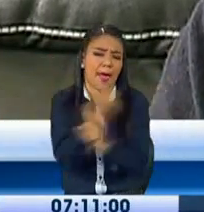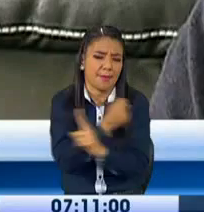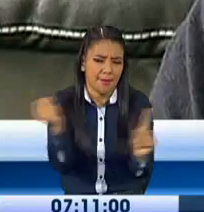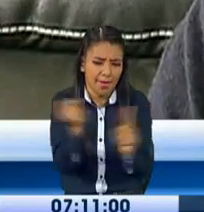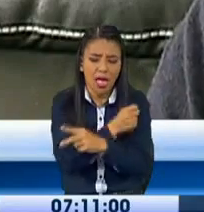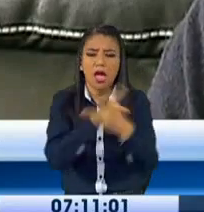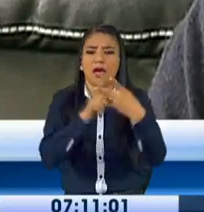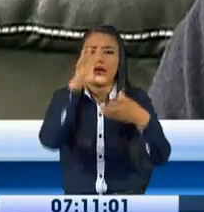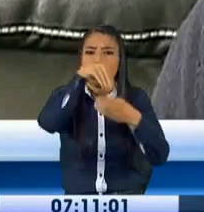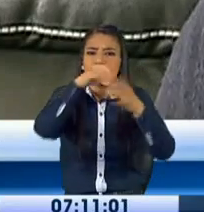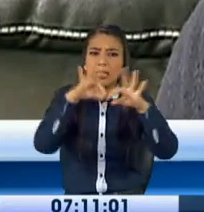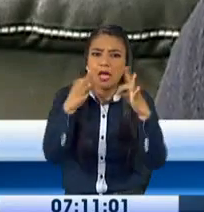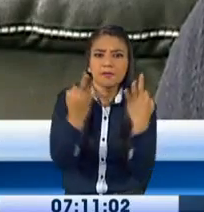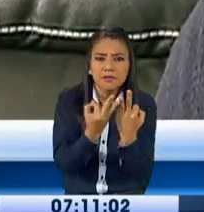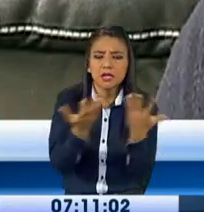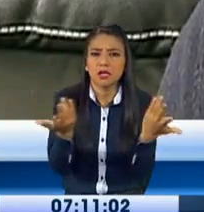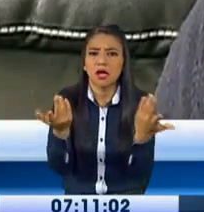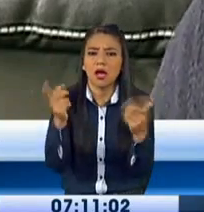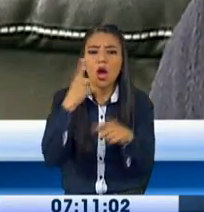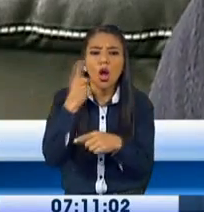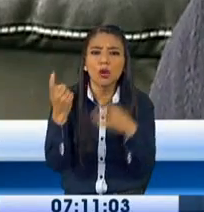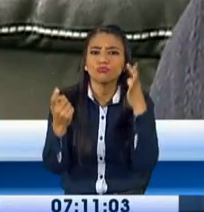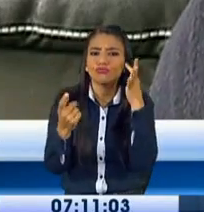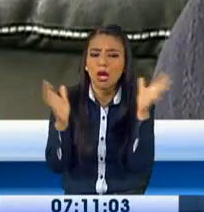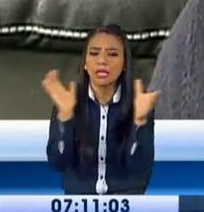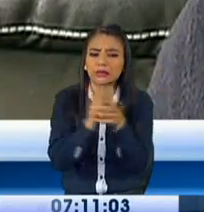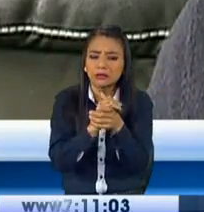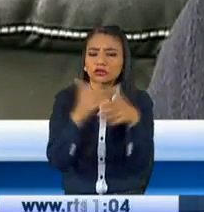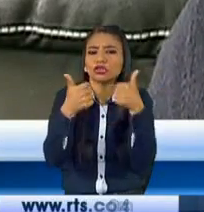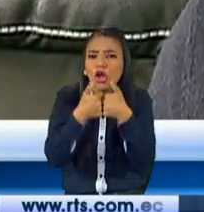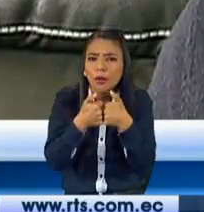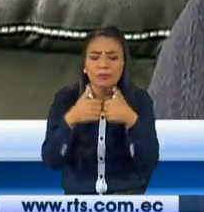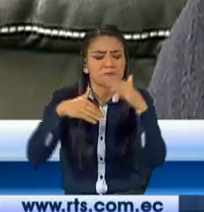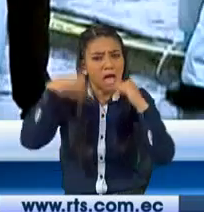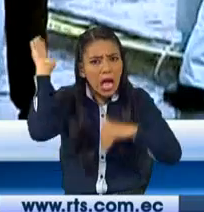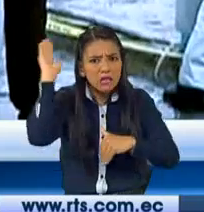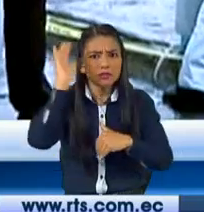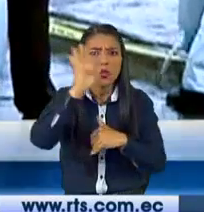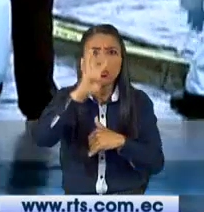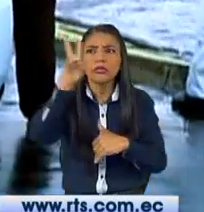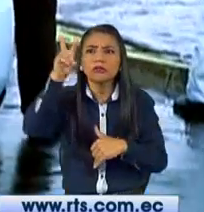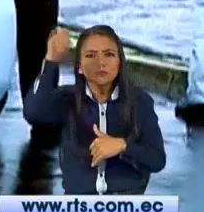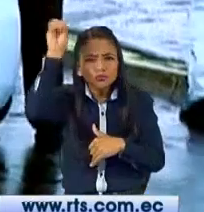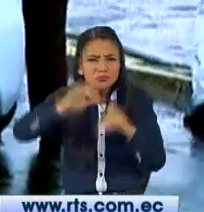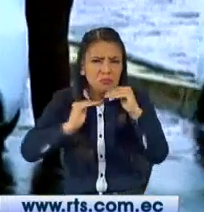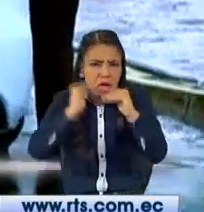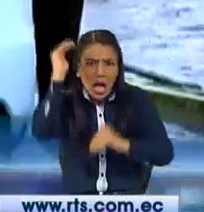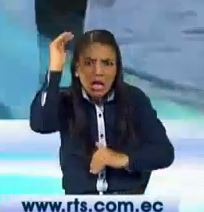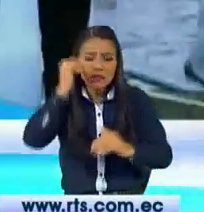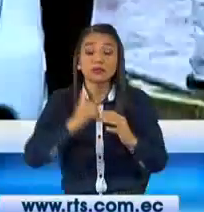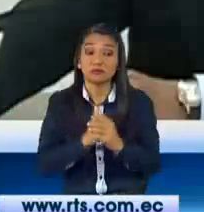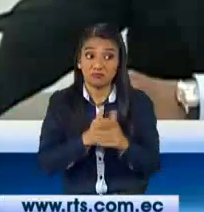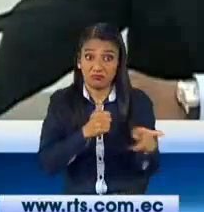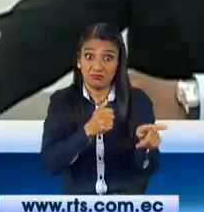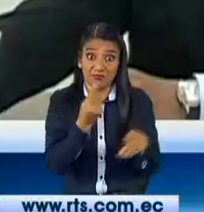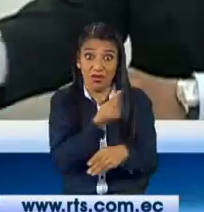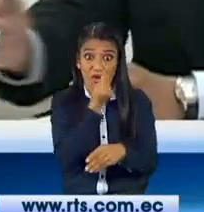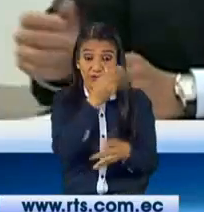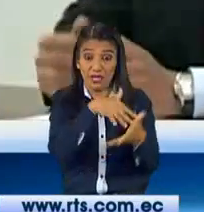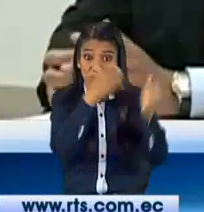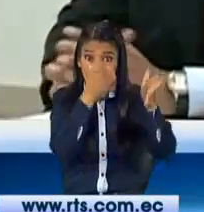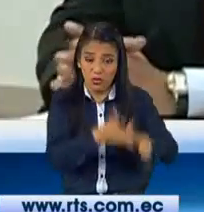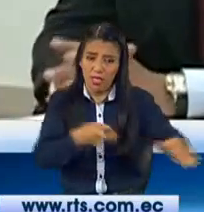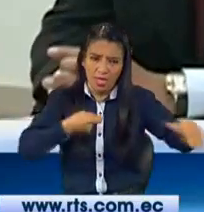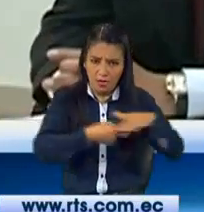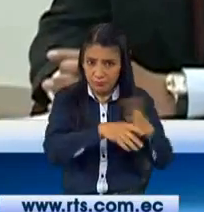intrafamiliar, contexto de relaciones de pareja, es del 42%. Tras el asesinato del estudiante, desde el